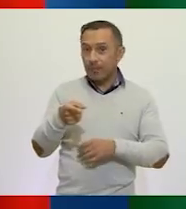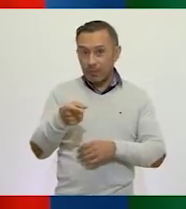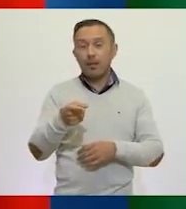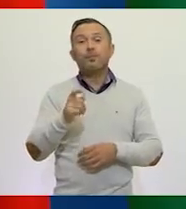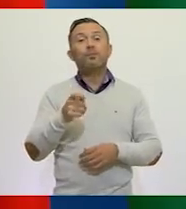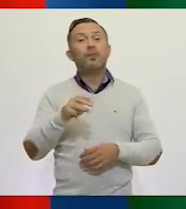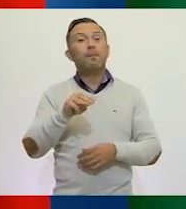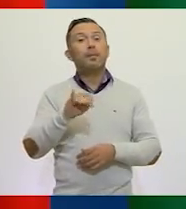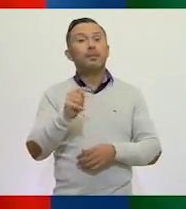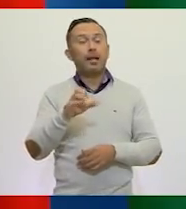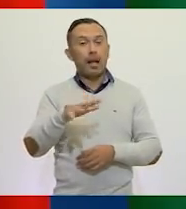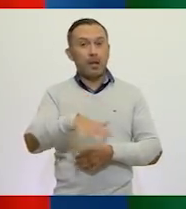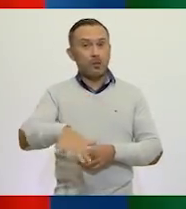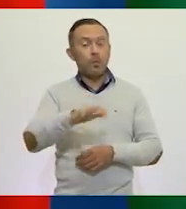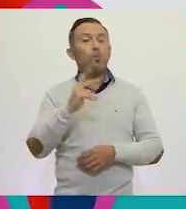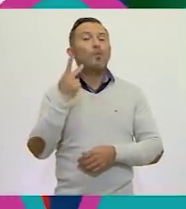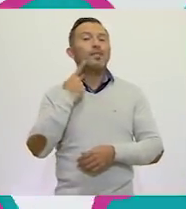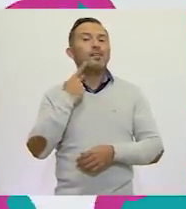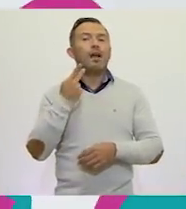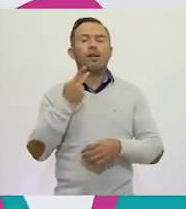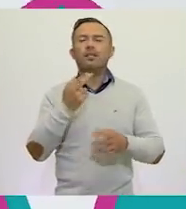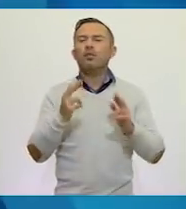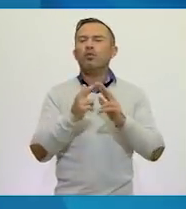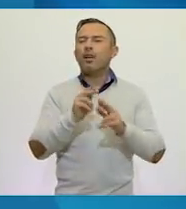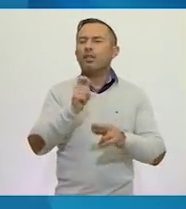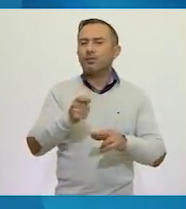los mixtecas, tenemos la siguiente.